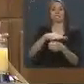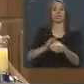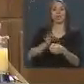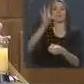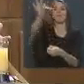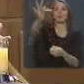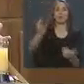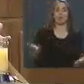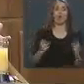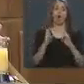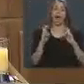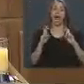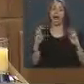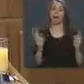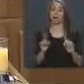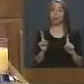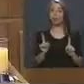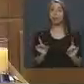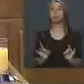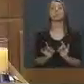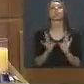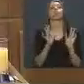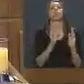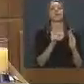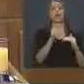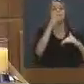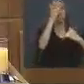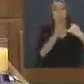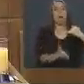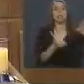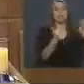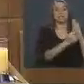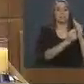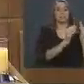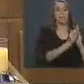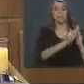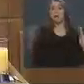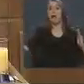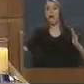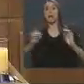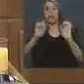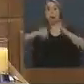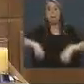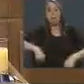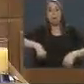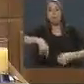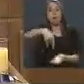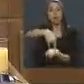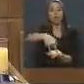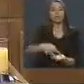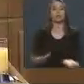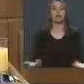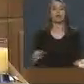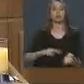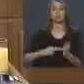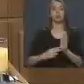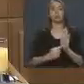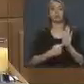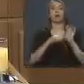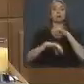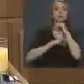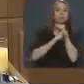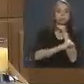espero, insisto, no se produzca, pero que de llegar a producirse nos genera este problema? Si nosotros